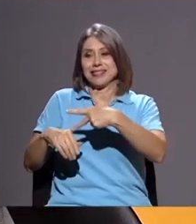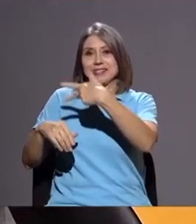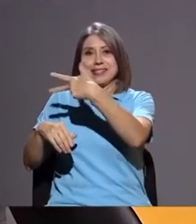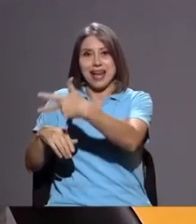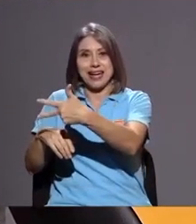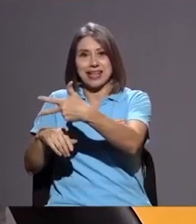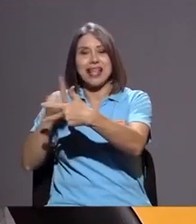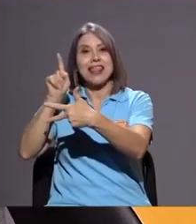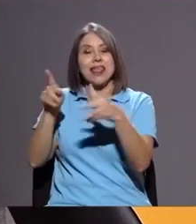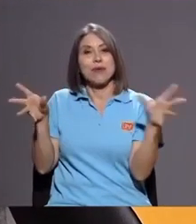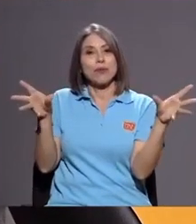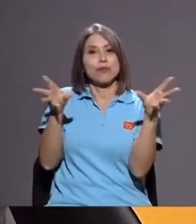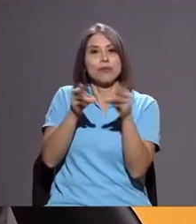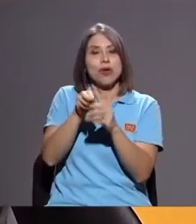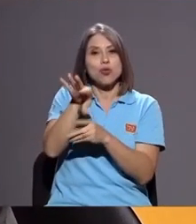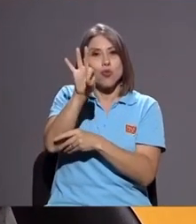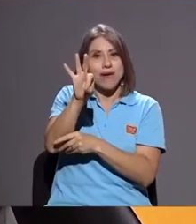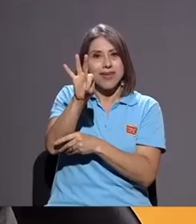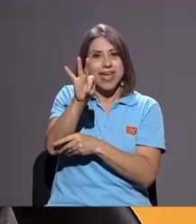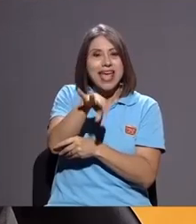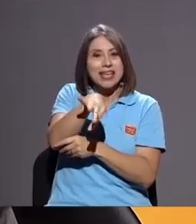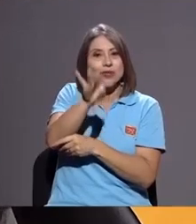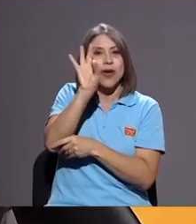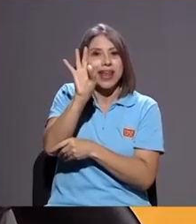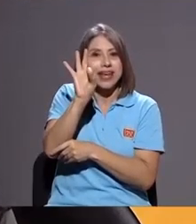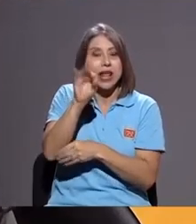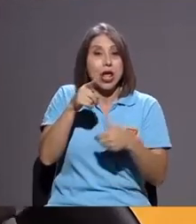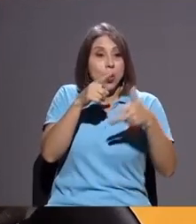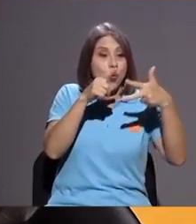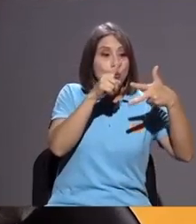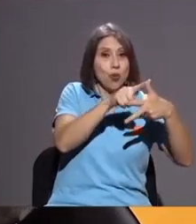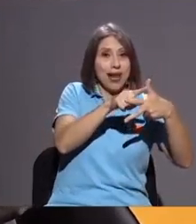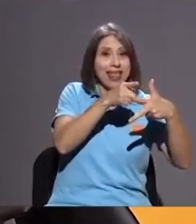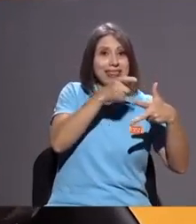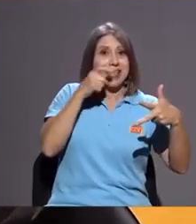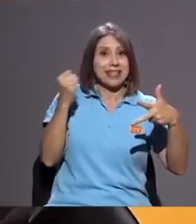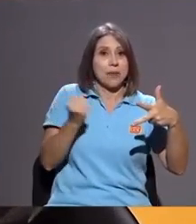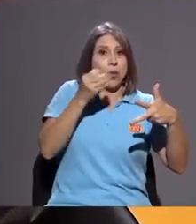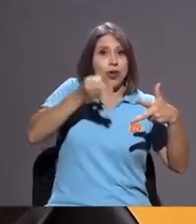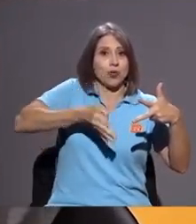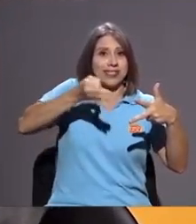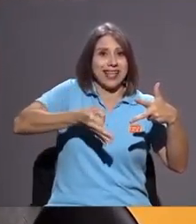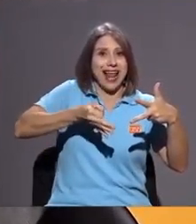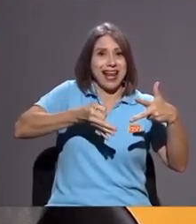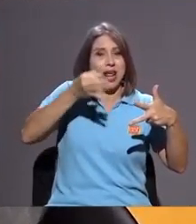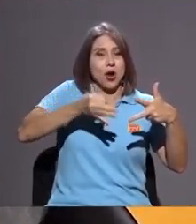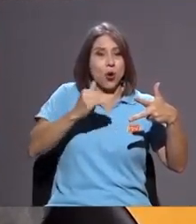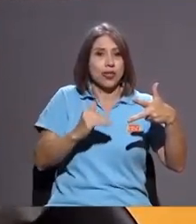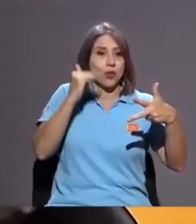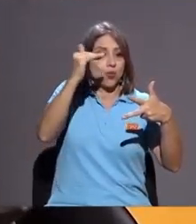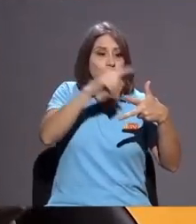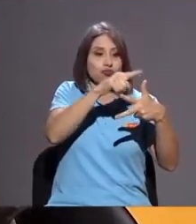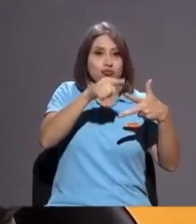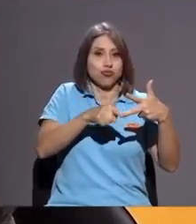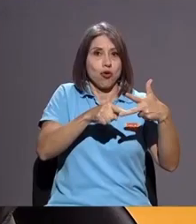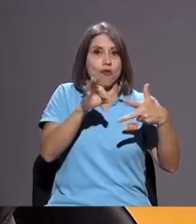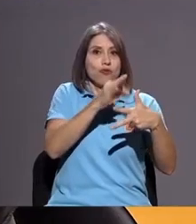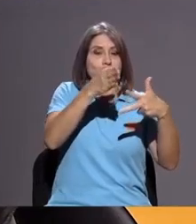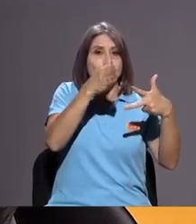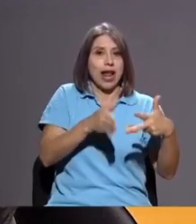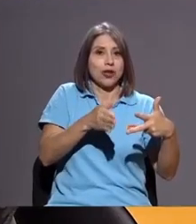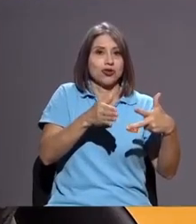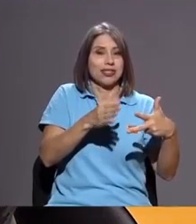esas tres ternas vendrían una del Poder Judicial, de la Corte Suprema, con lo cual serían funcionarios de experiencia judicial, 3